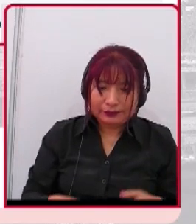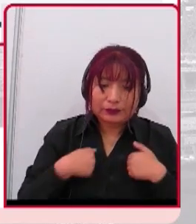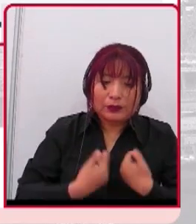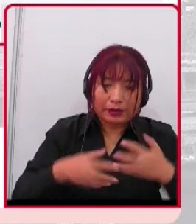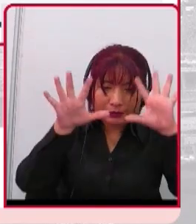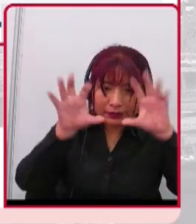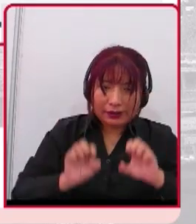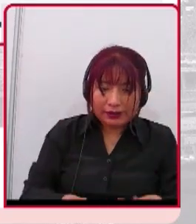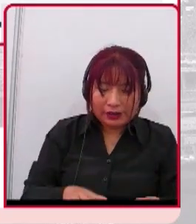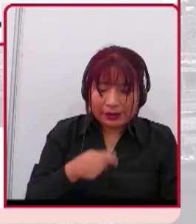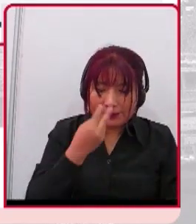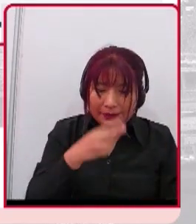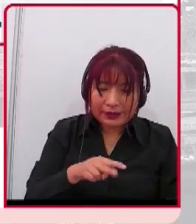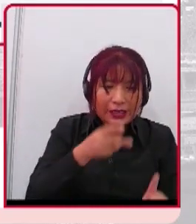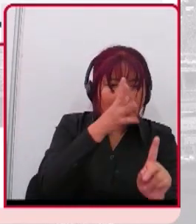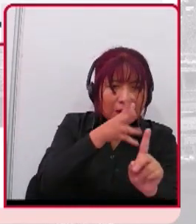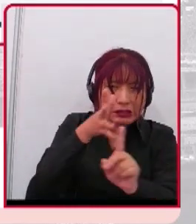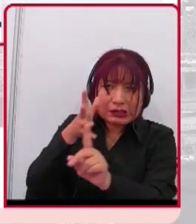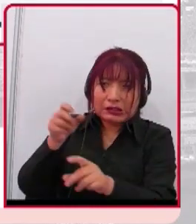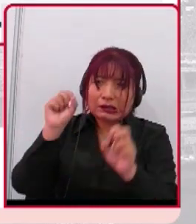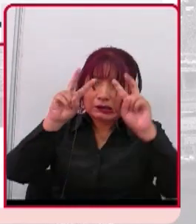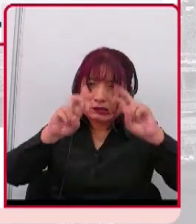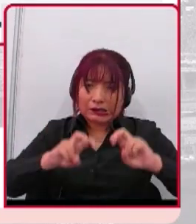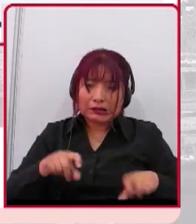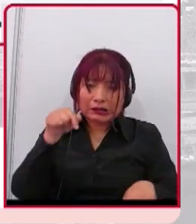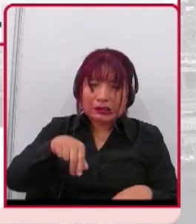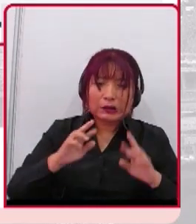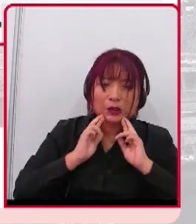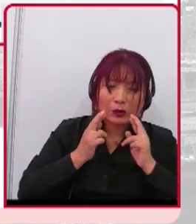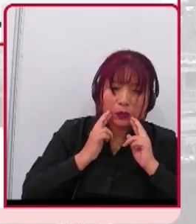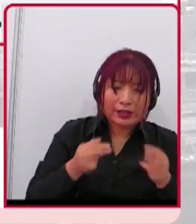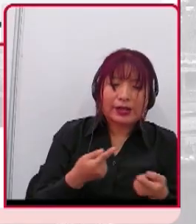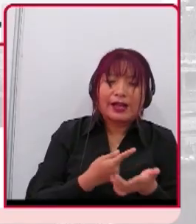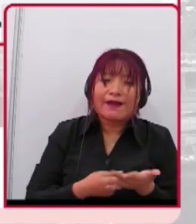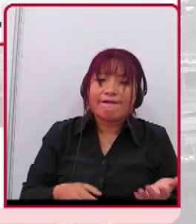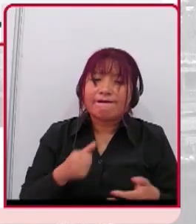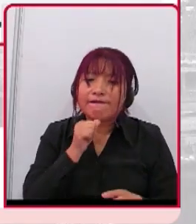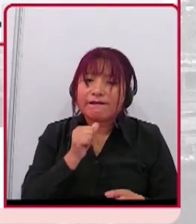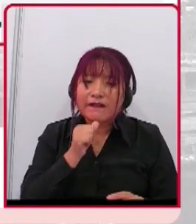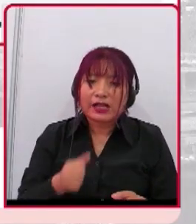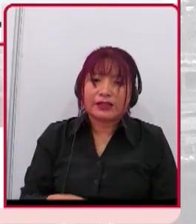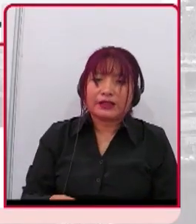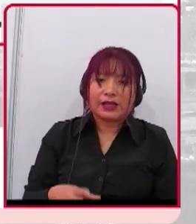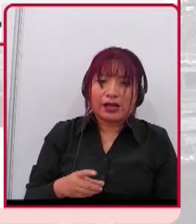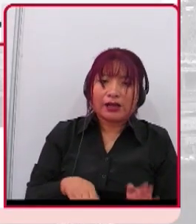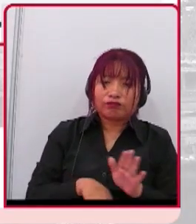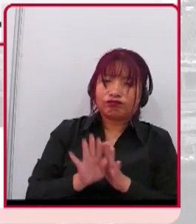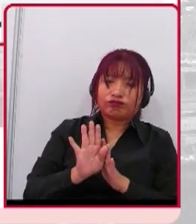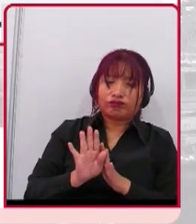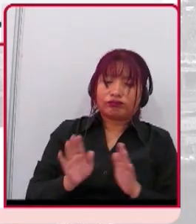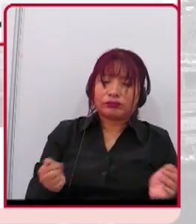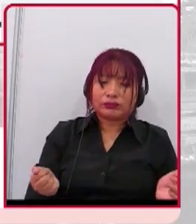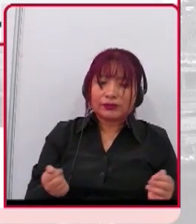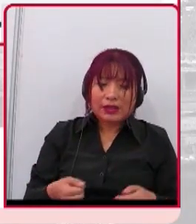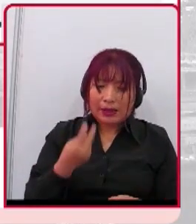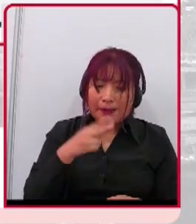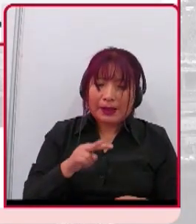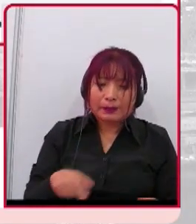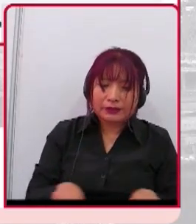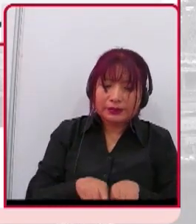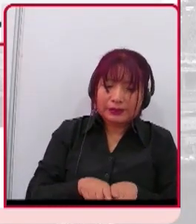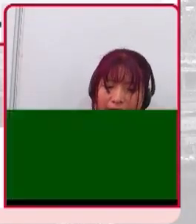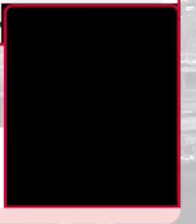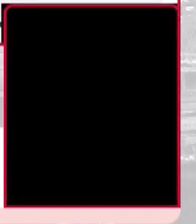los resultados y definir qué logramos y qué todavía está por desarrollar. En primer lugar, como pueden ver en